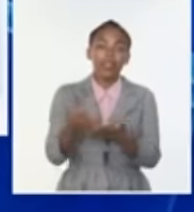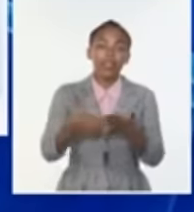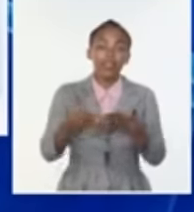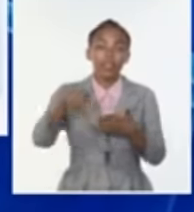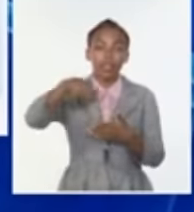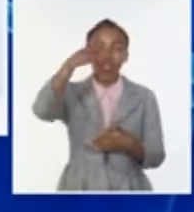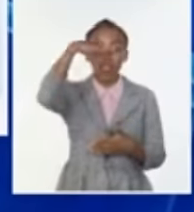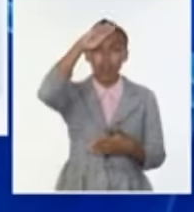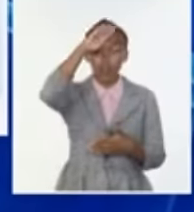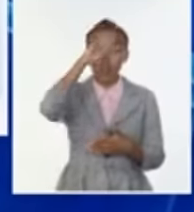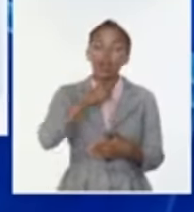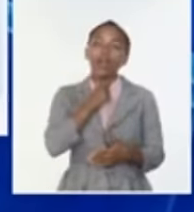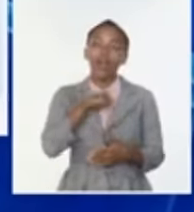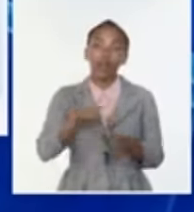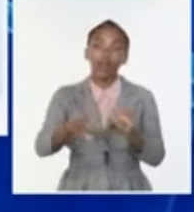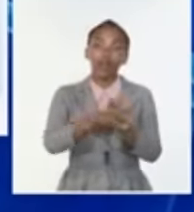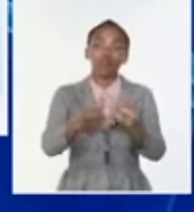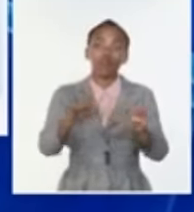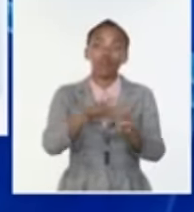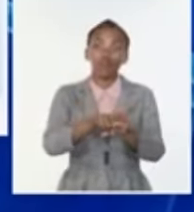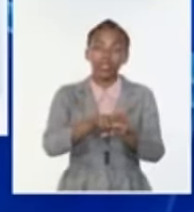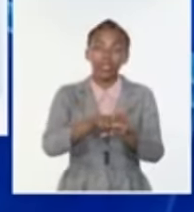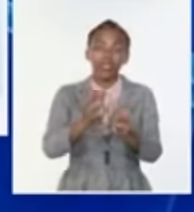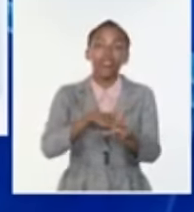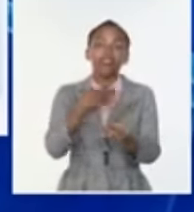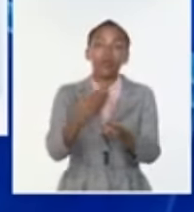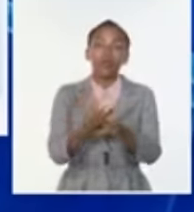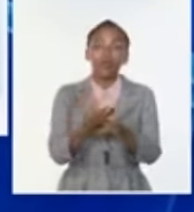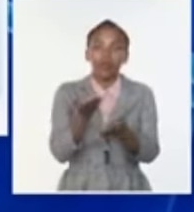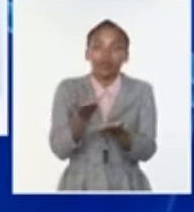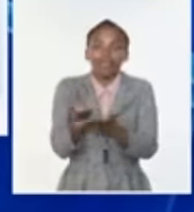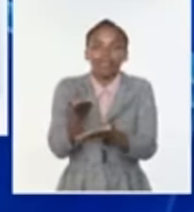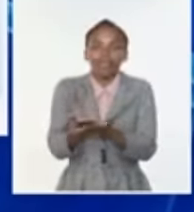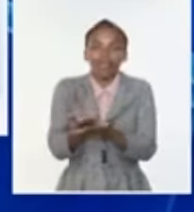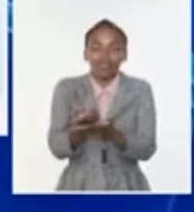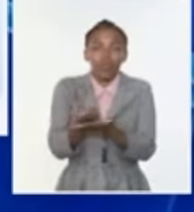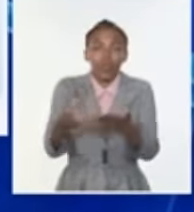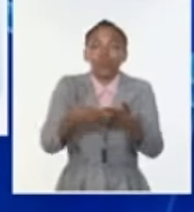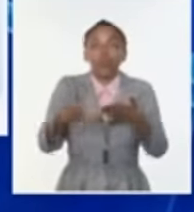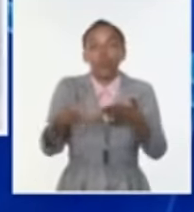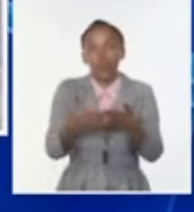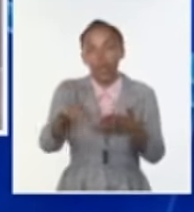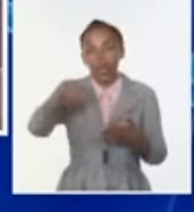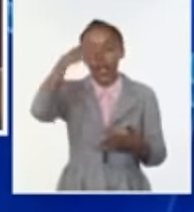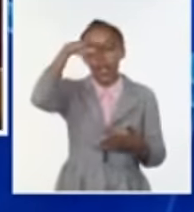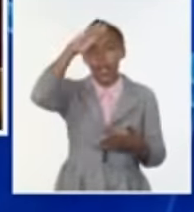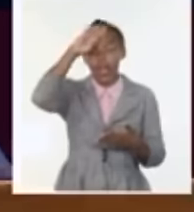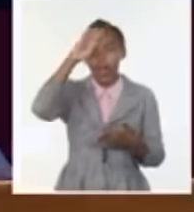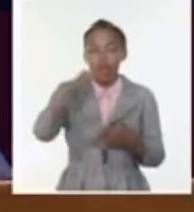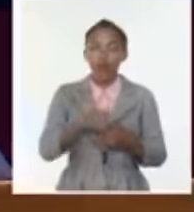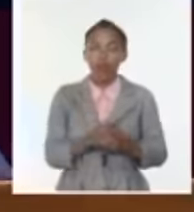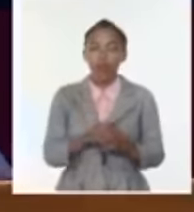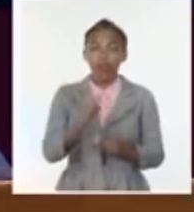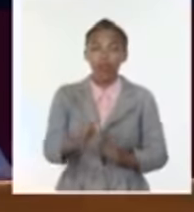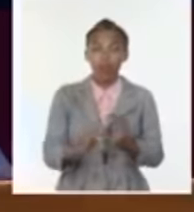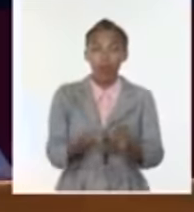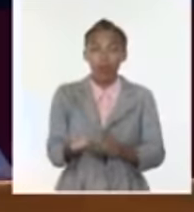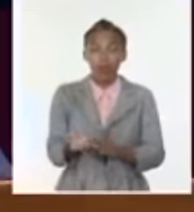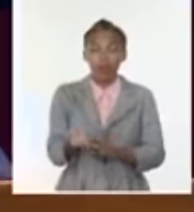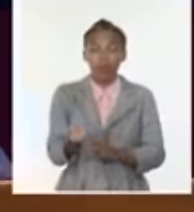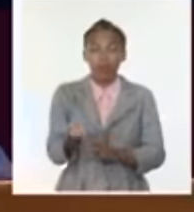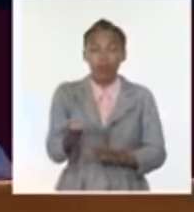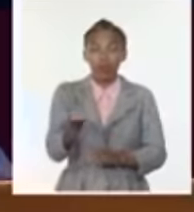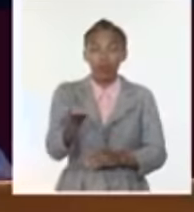ilegalidades, más demanda hay del dólar subterráneo y más puede seguir subiendo